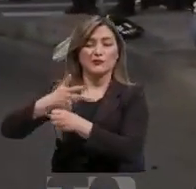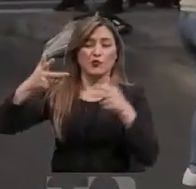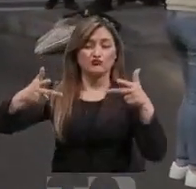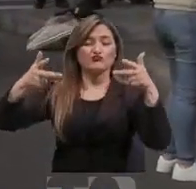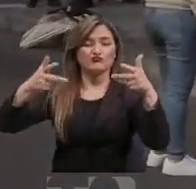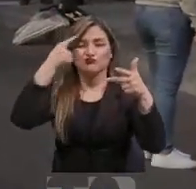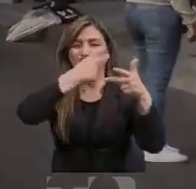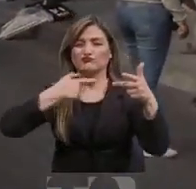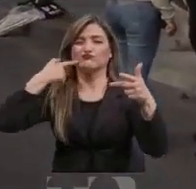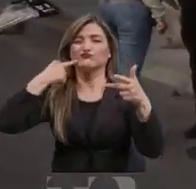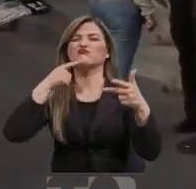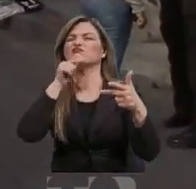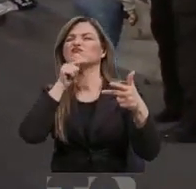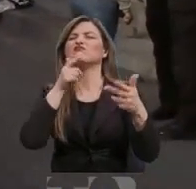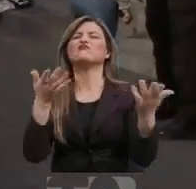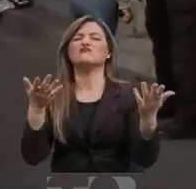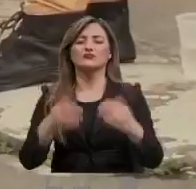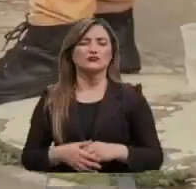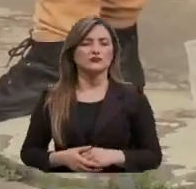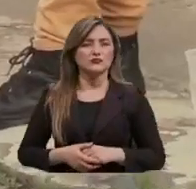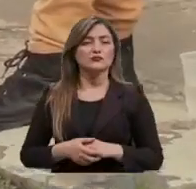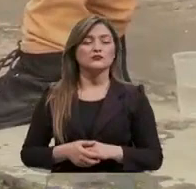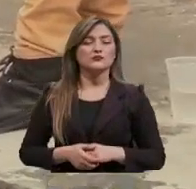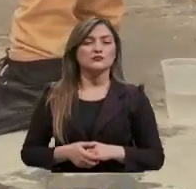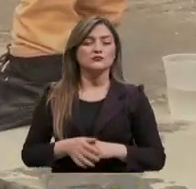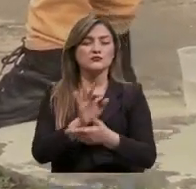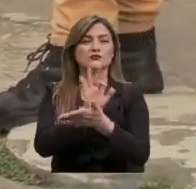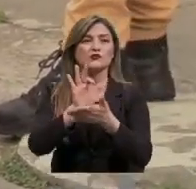seguridad permitirán identificar a los autores de la muerte, así como el